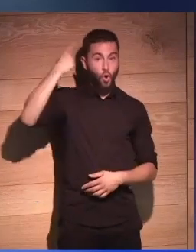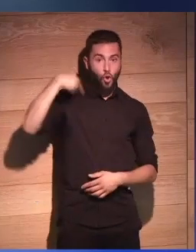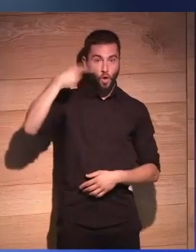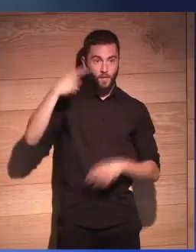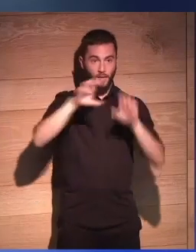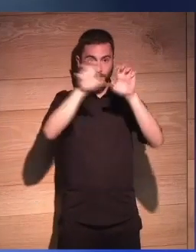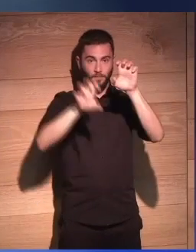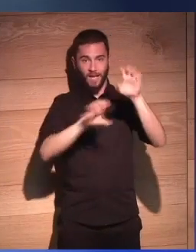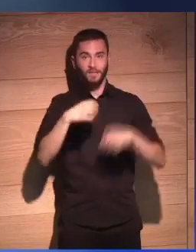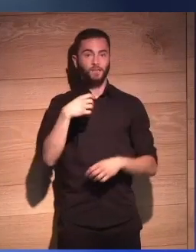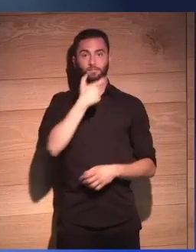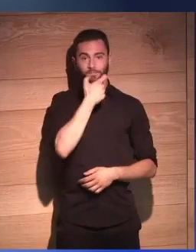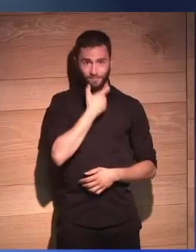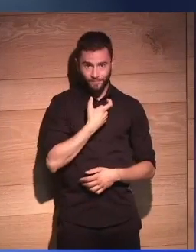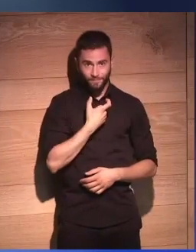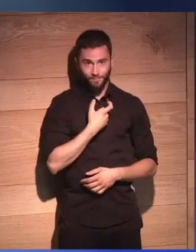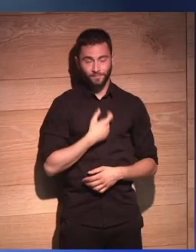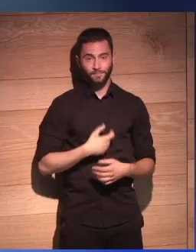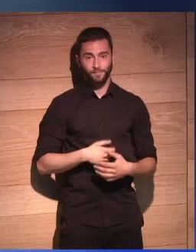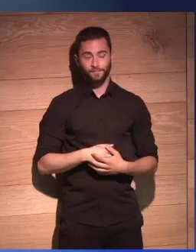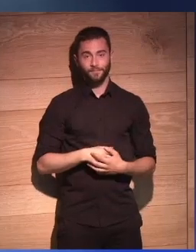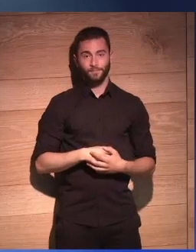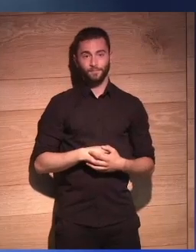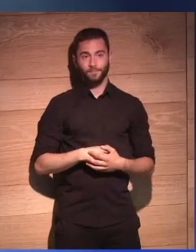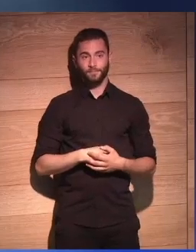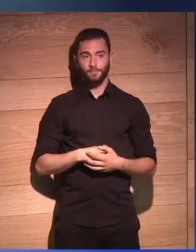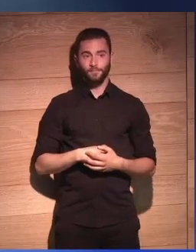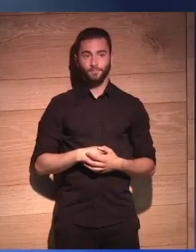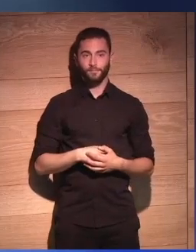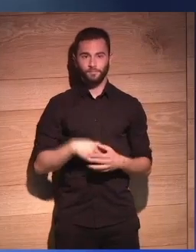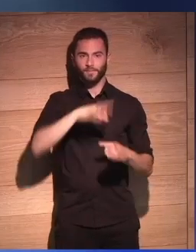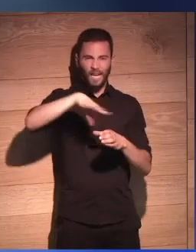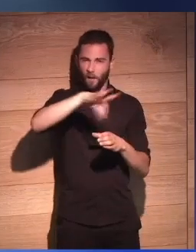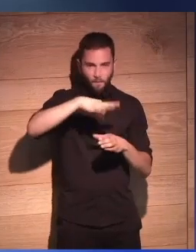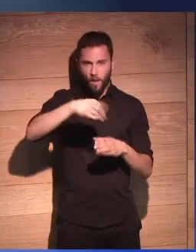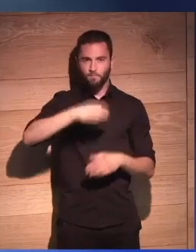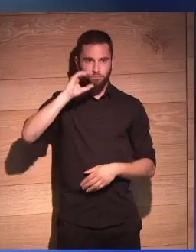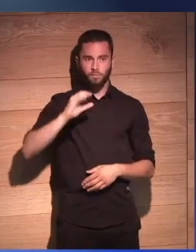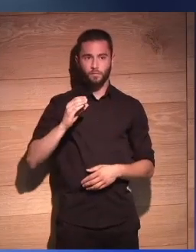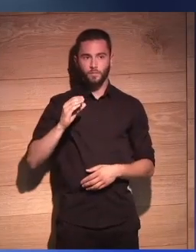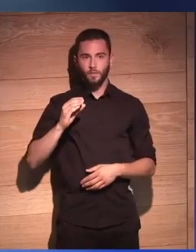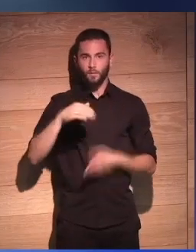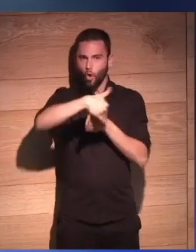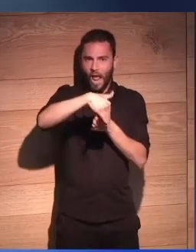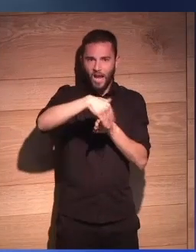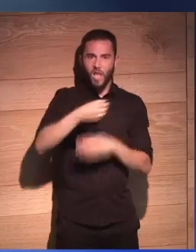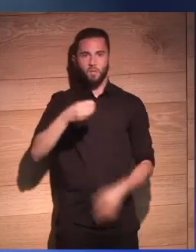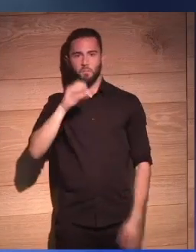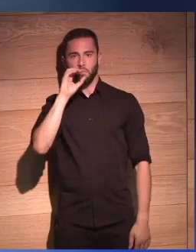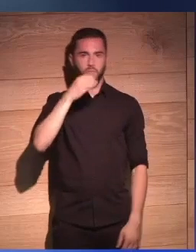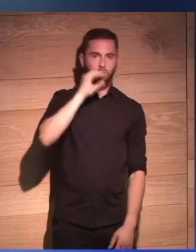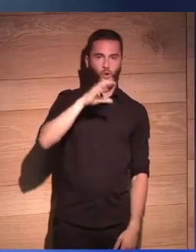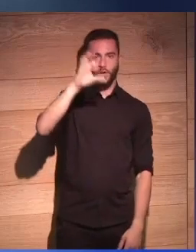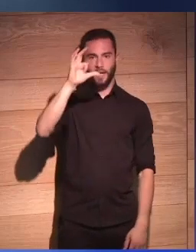en los países anglosajones, la gente, bueno, eso de tomar café, caminan por la calle, ¿no? Con esos